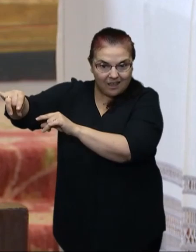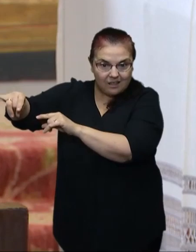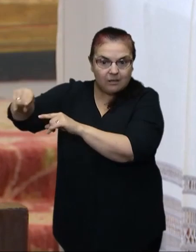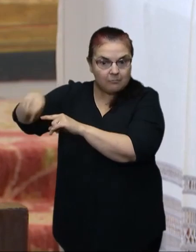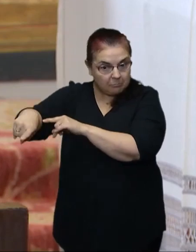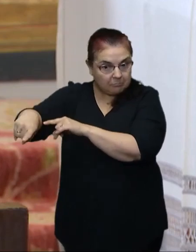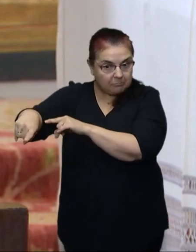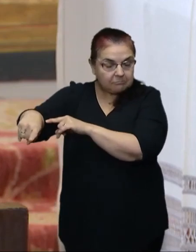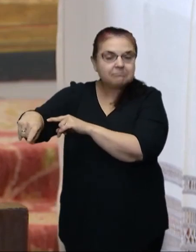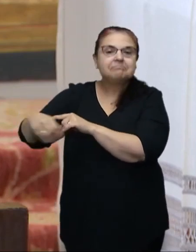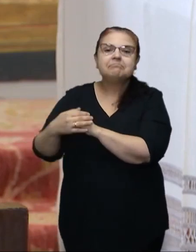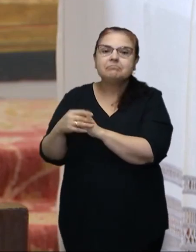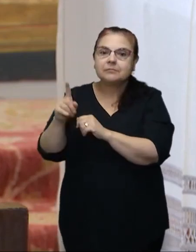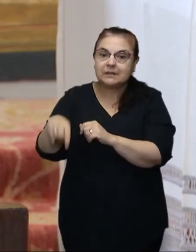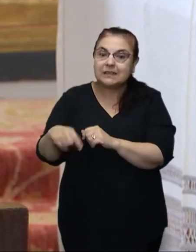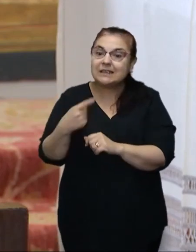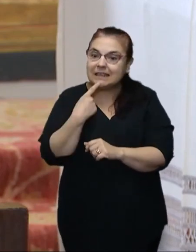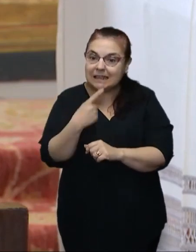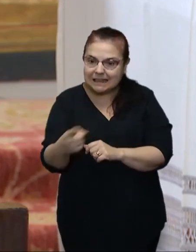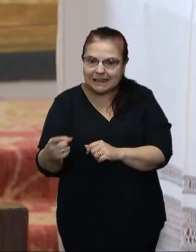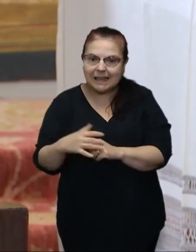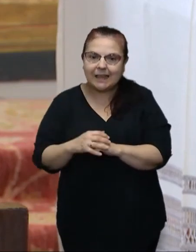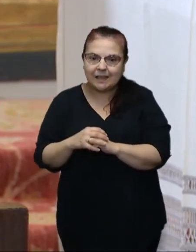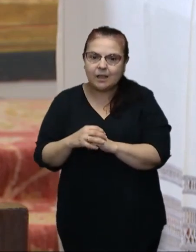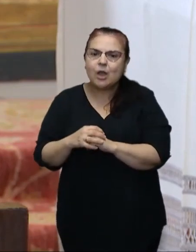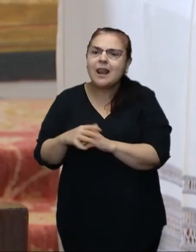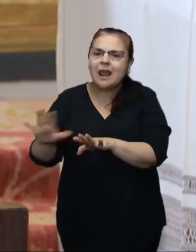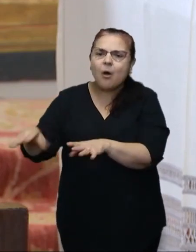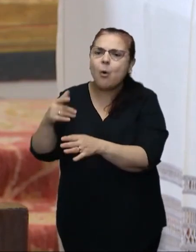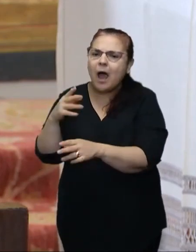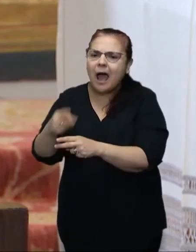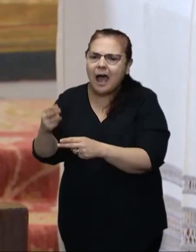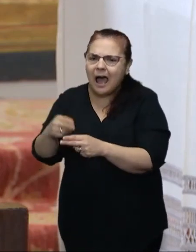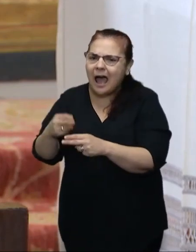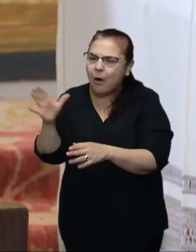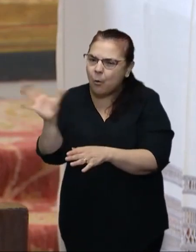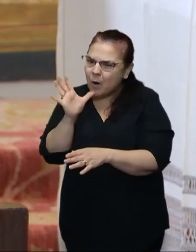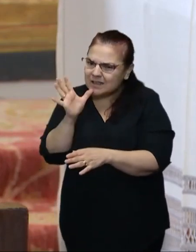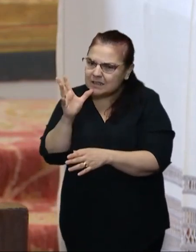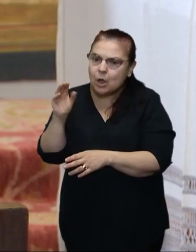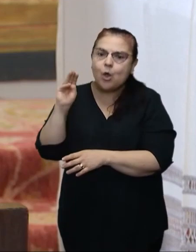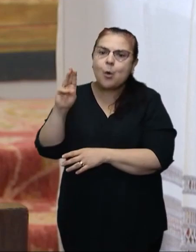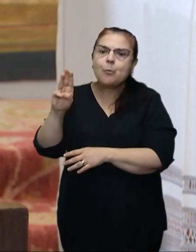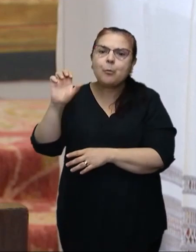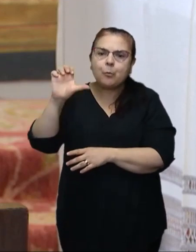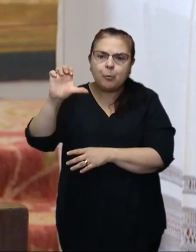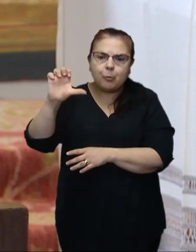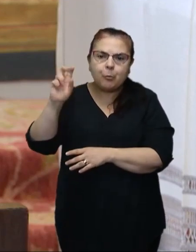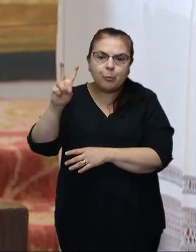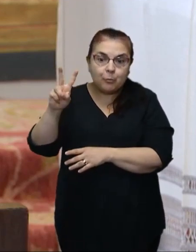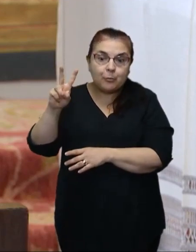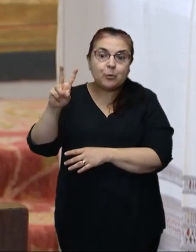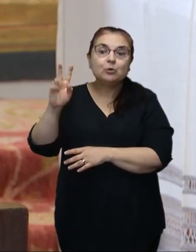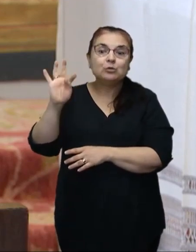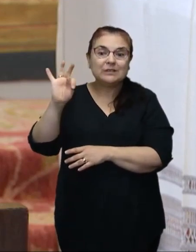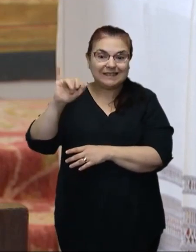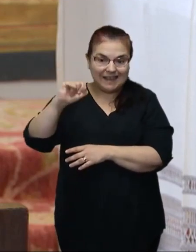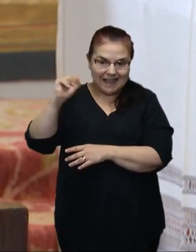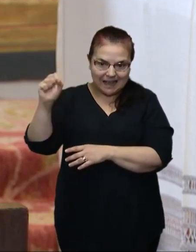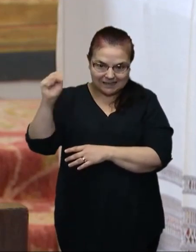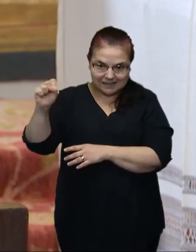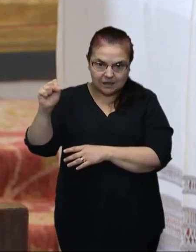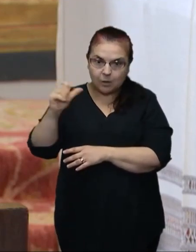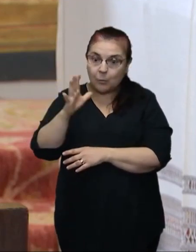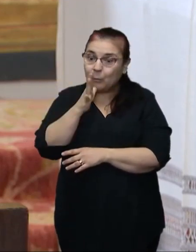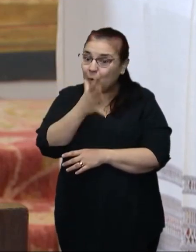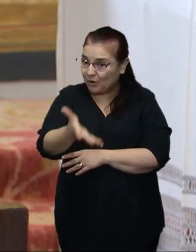Otra traducción dice: el mar de las aguas pútridas, podridas, porque en la sal no